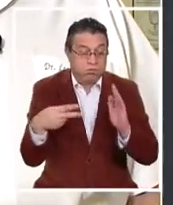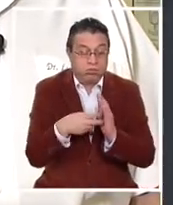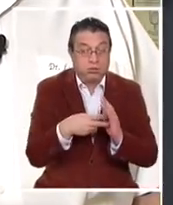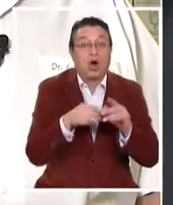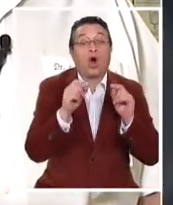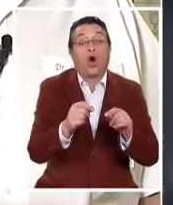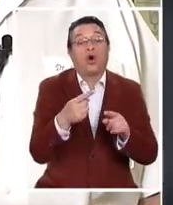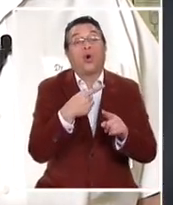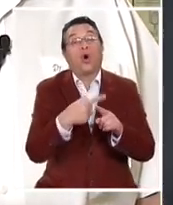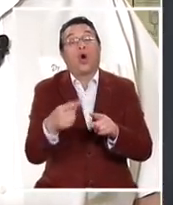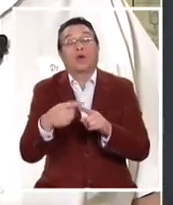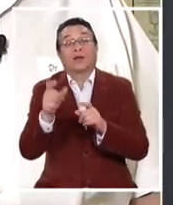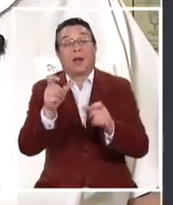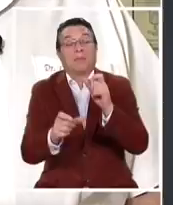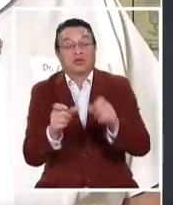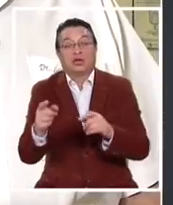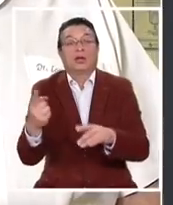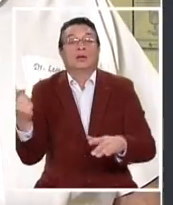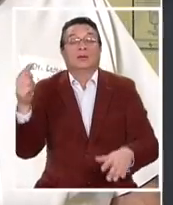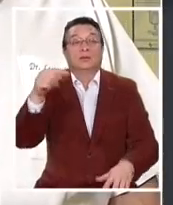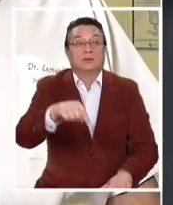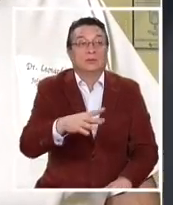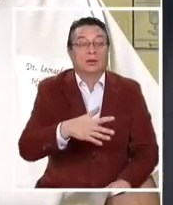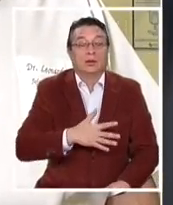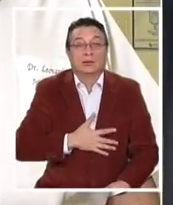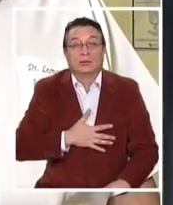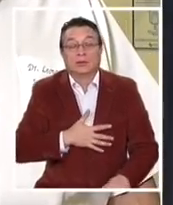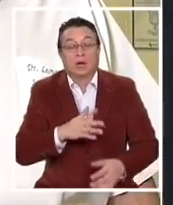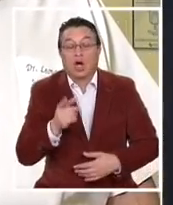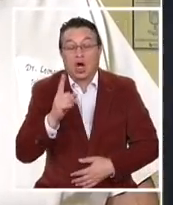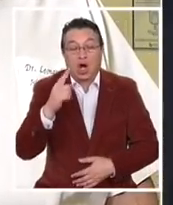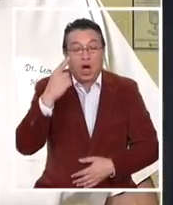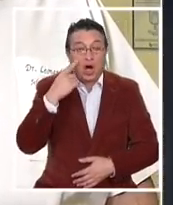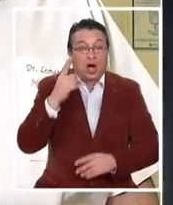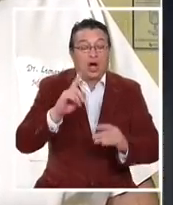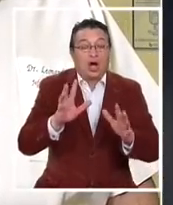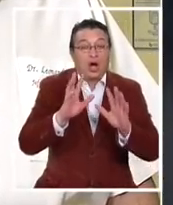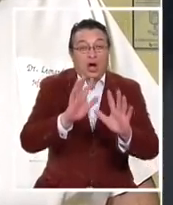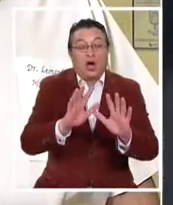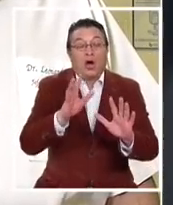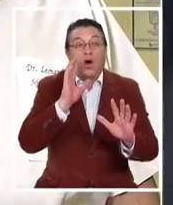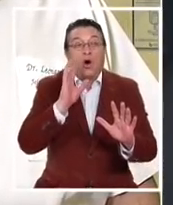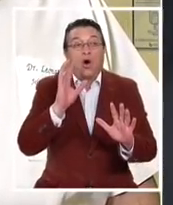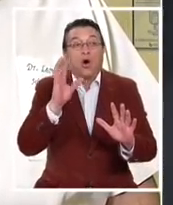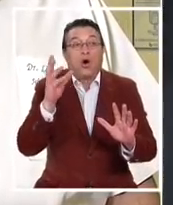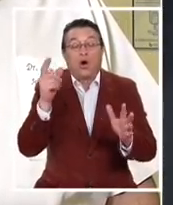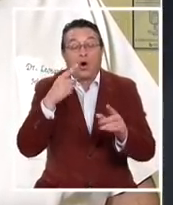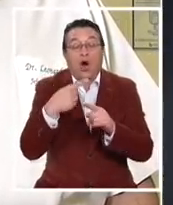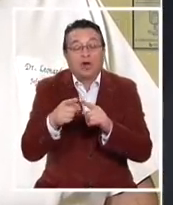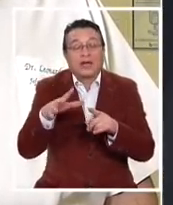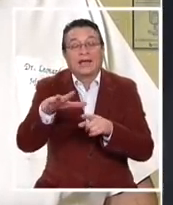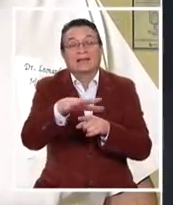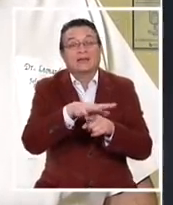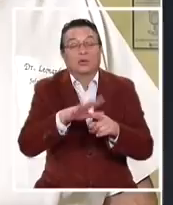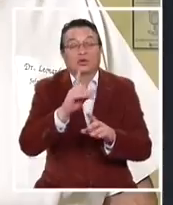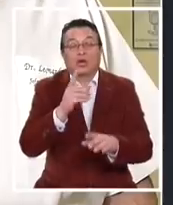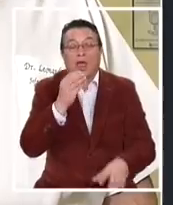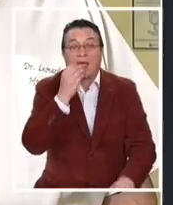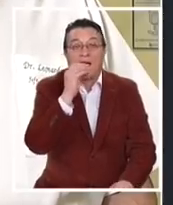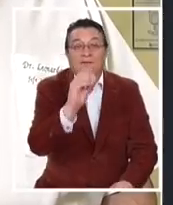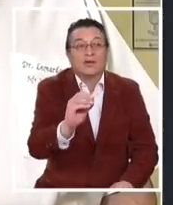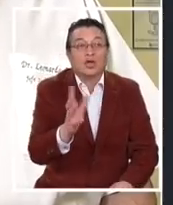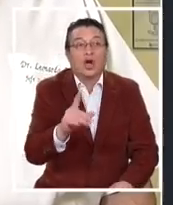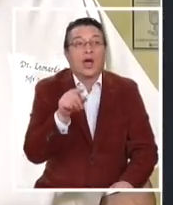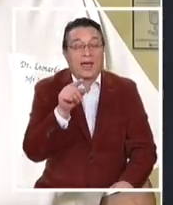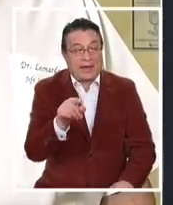versus otras personas que llegan a lo mejor sin conocimiento o llegan, qué sé yo, en otra condición que no se les comunica?